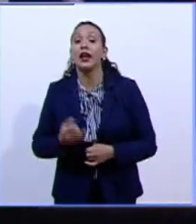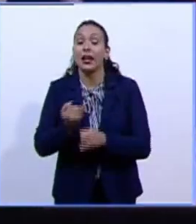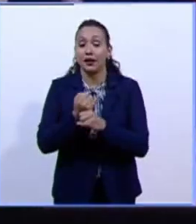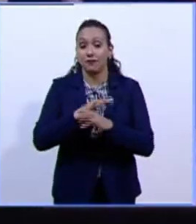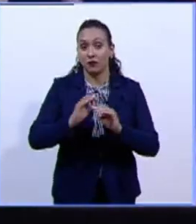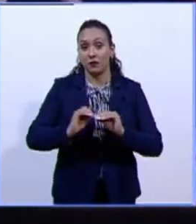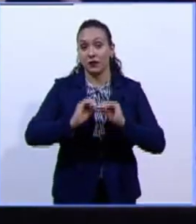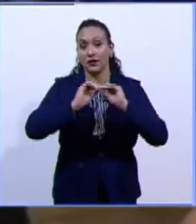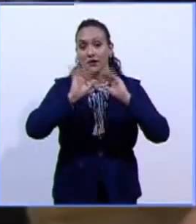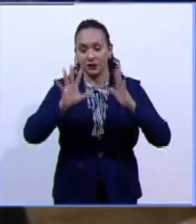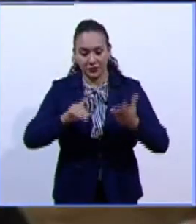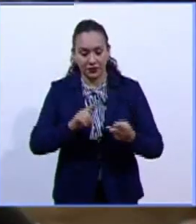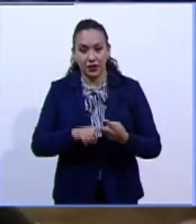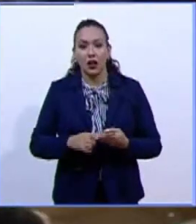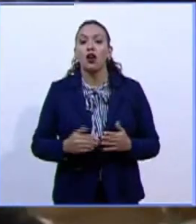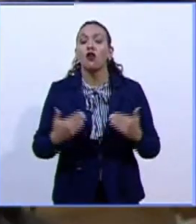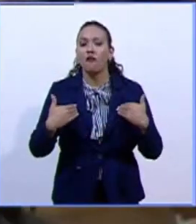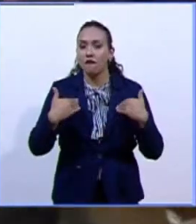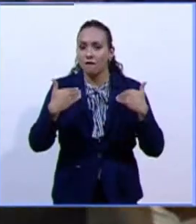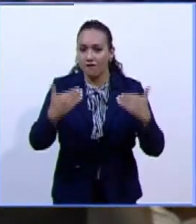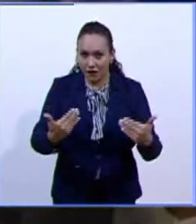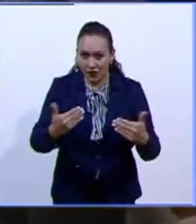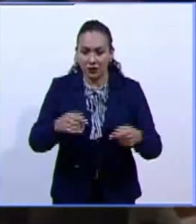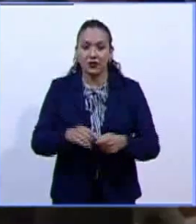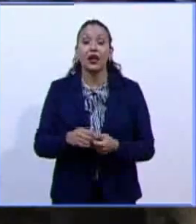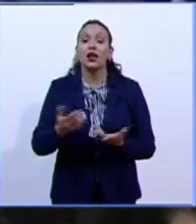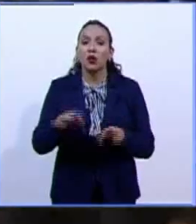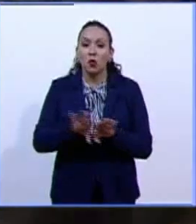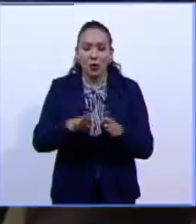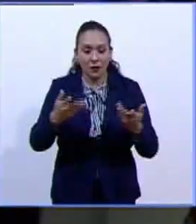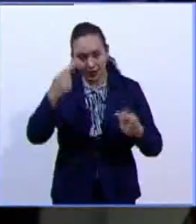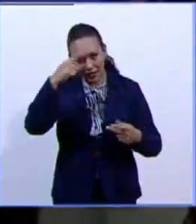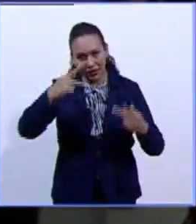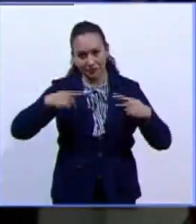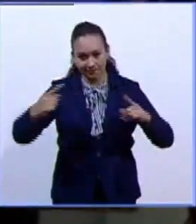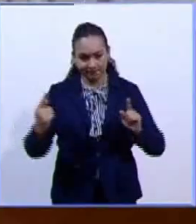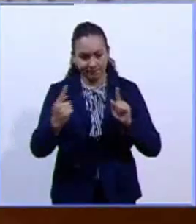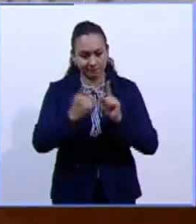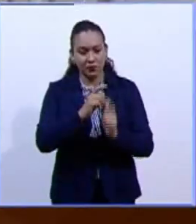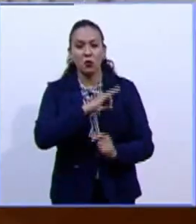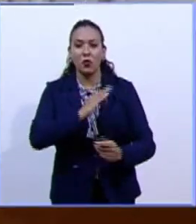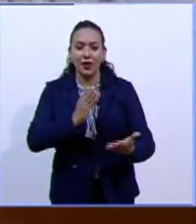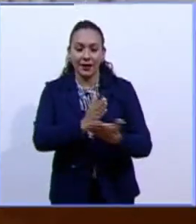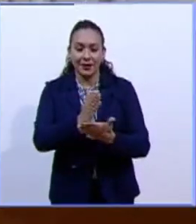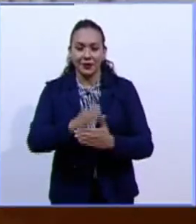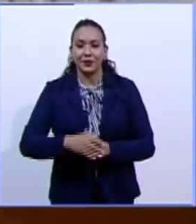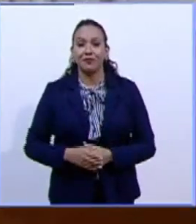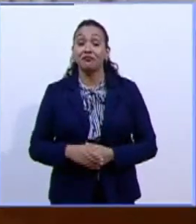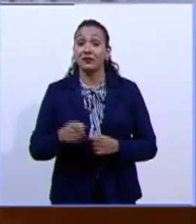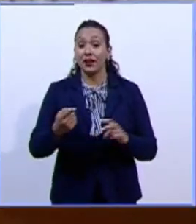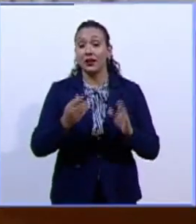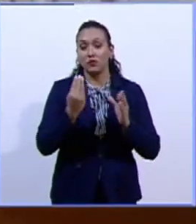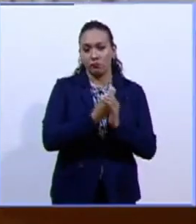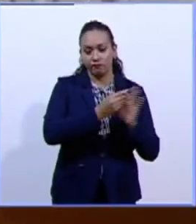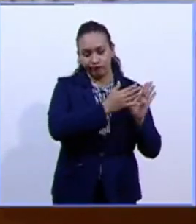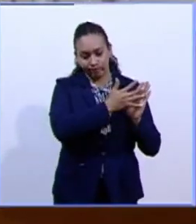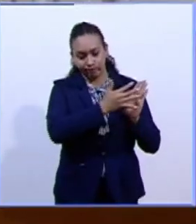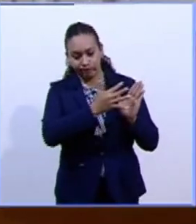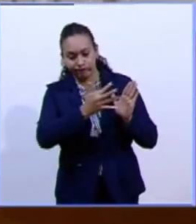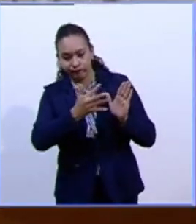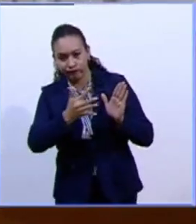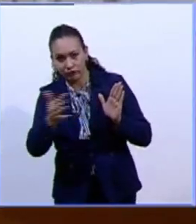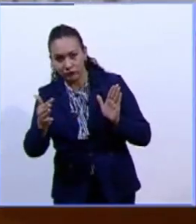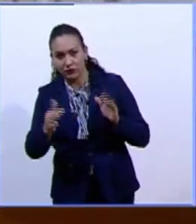la confianza y la proximidad con las personas y los medios. La jornada culminará con la deliberación